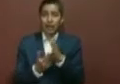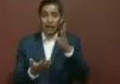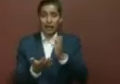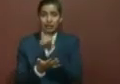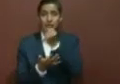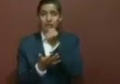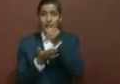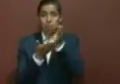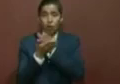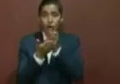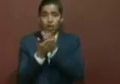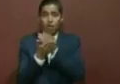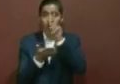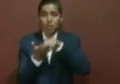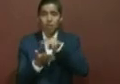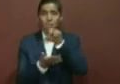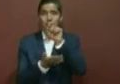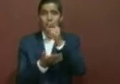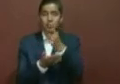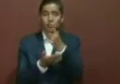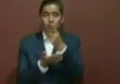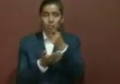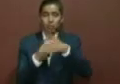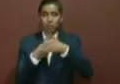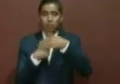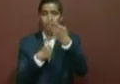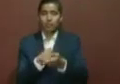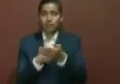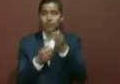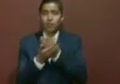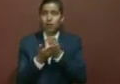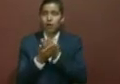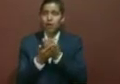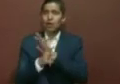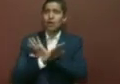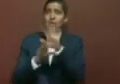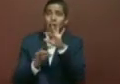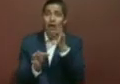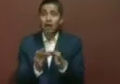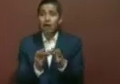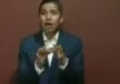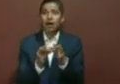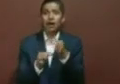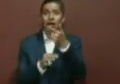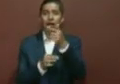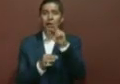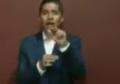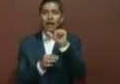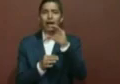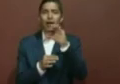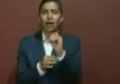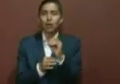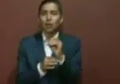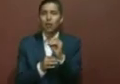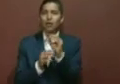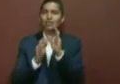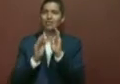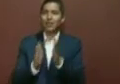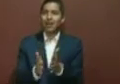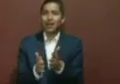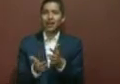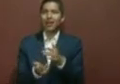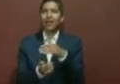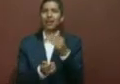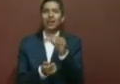el 21, que es lo que planteó Ciro, pues así te va a ir, ya están sobre Graco, ya están sobre